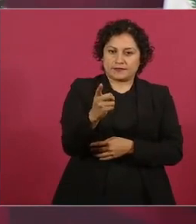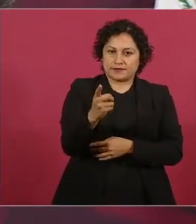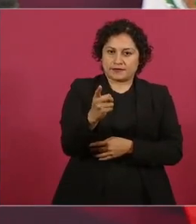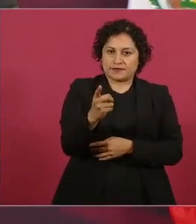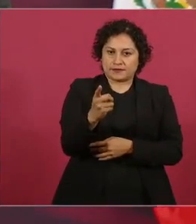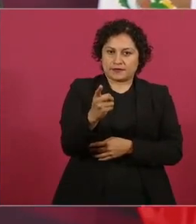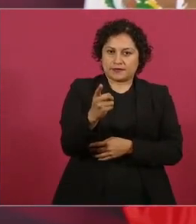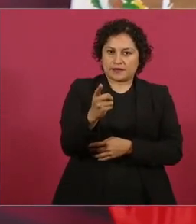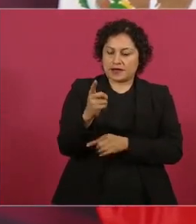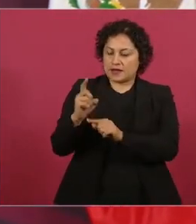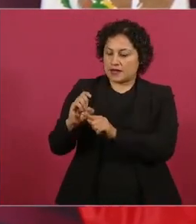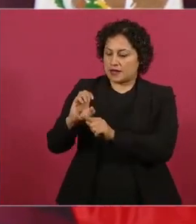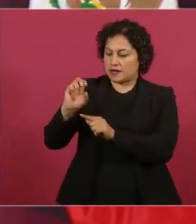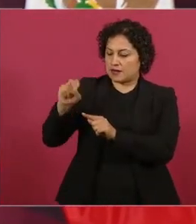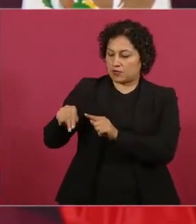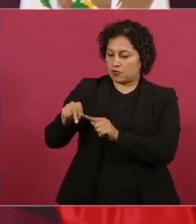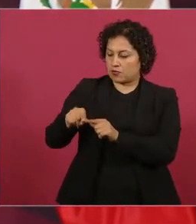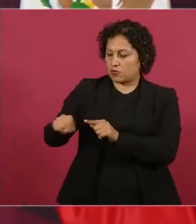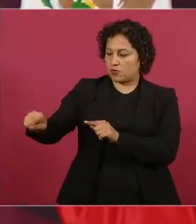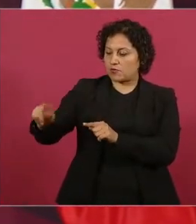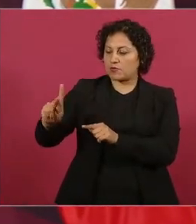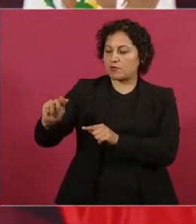Cancún a Palenque.